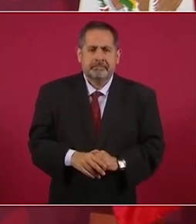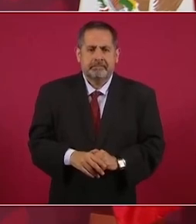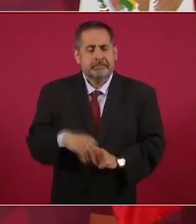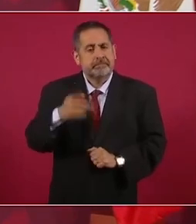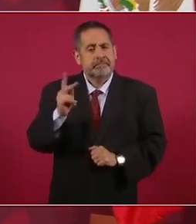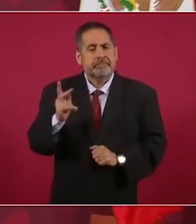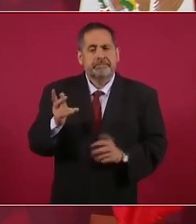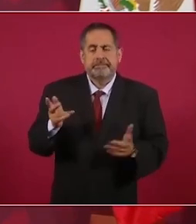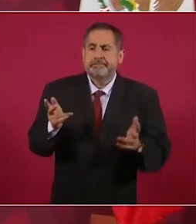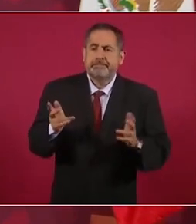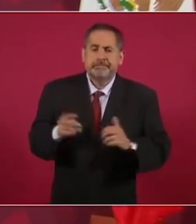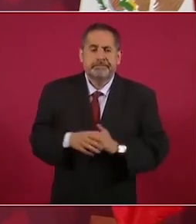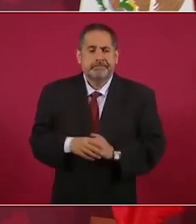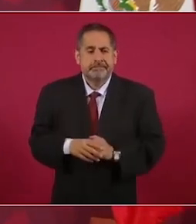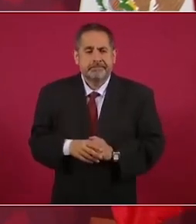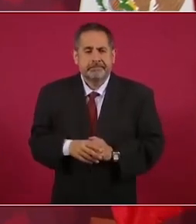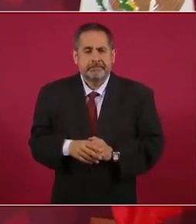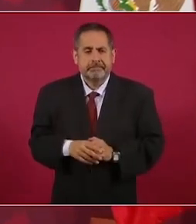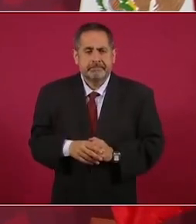Pero entonces